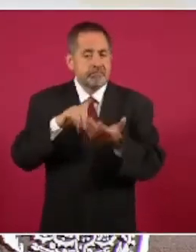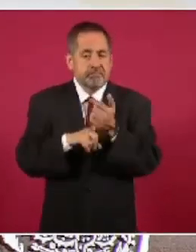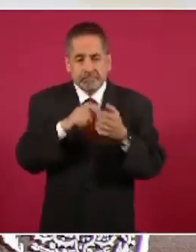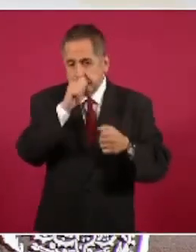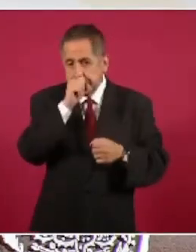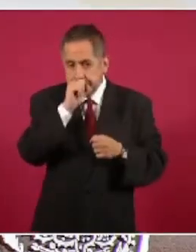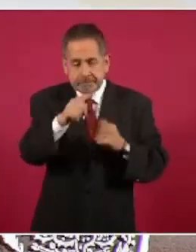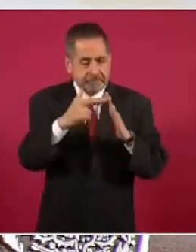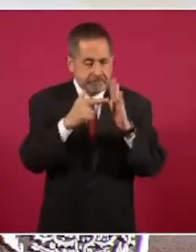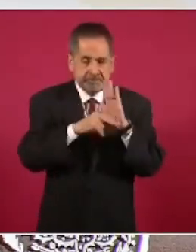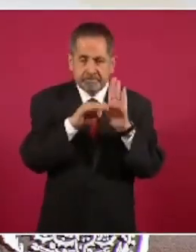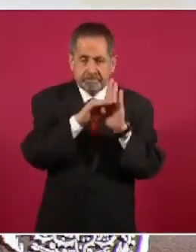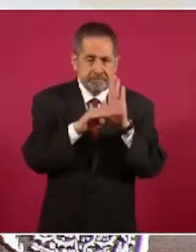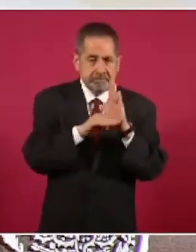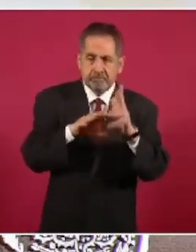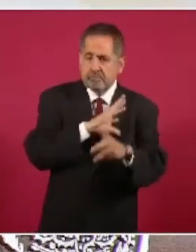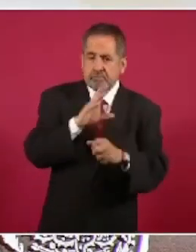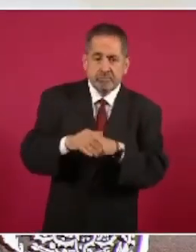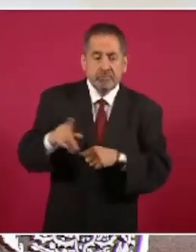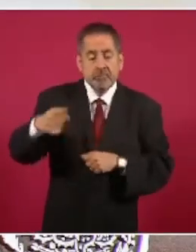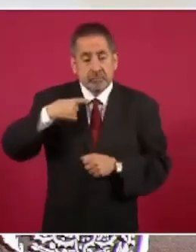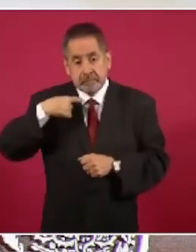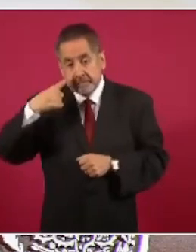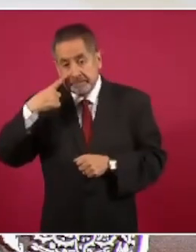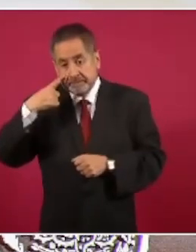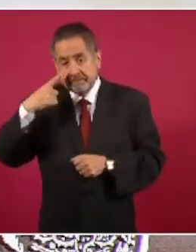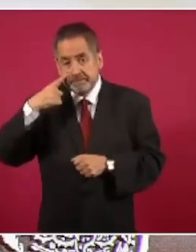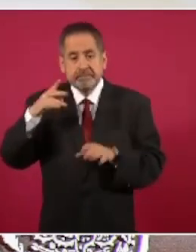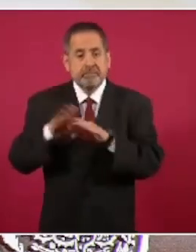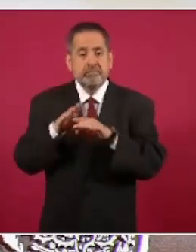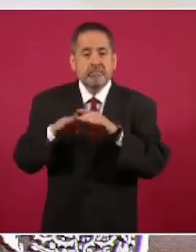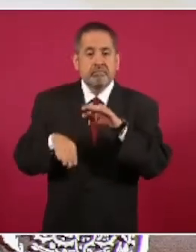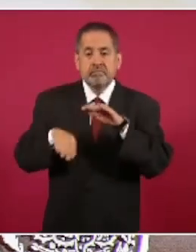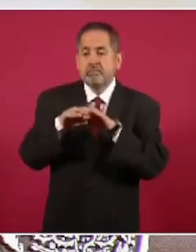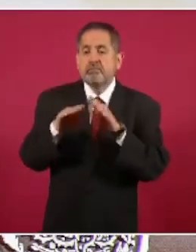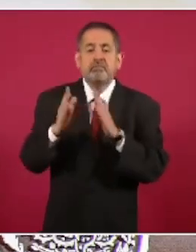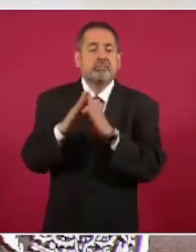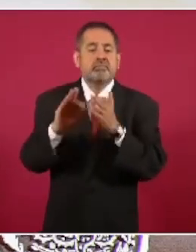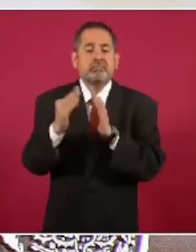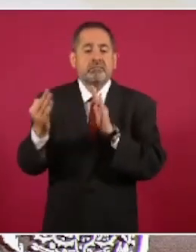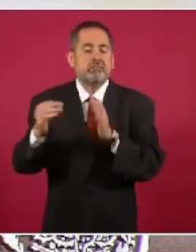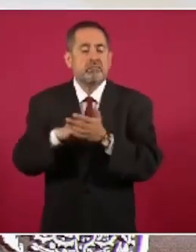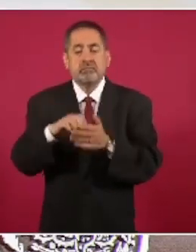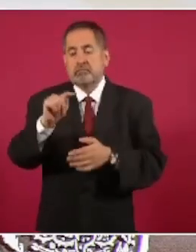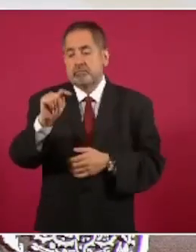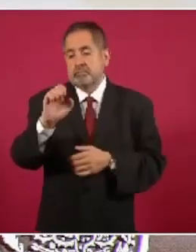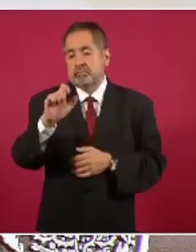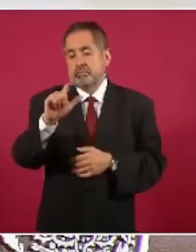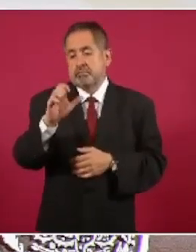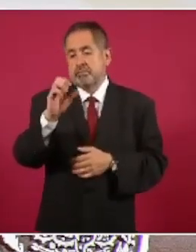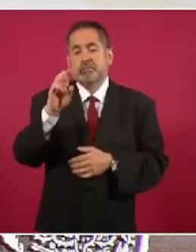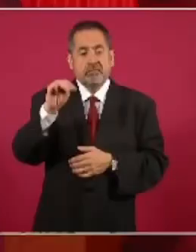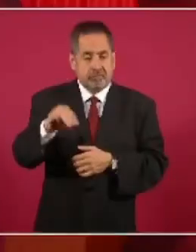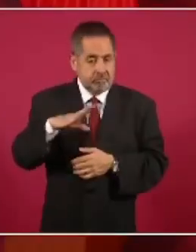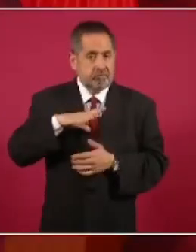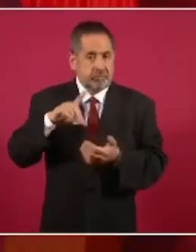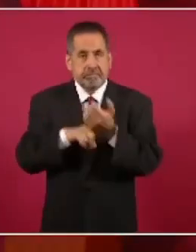las mismas condiciones. En lo que hay que fijarnos es que quede cerca de casa. Telecom tiene